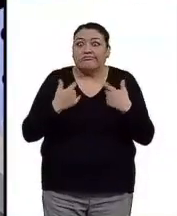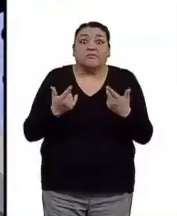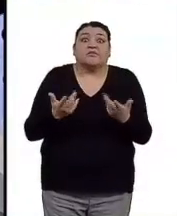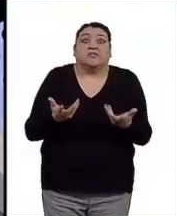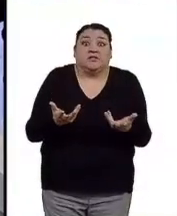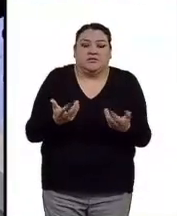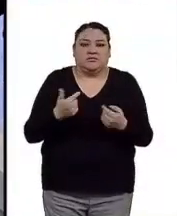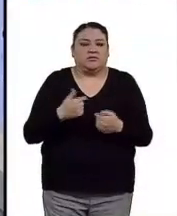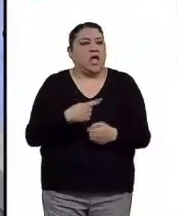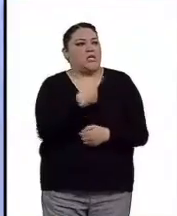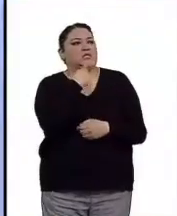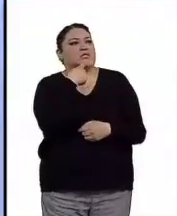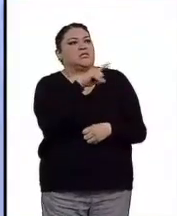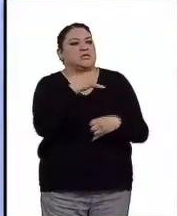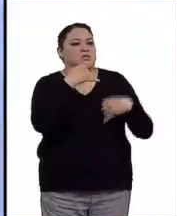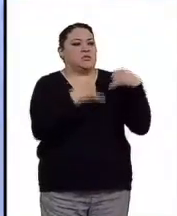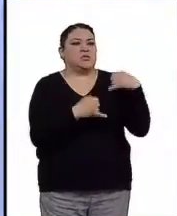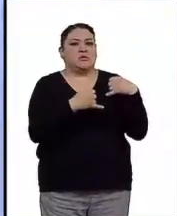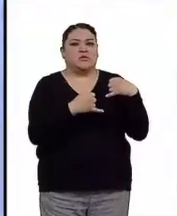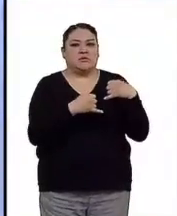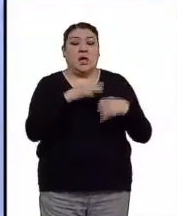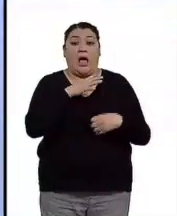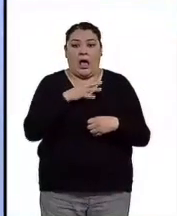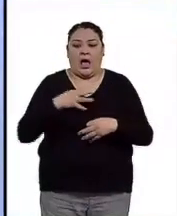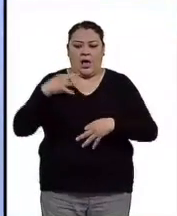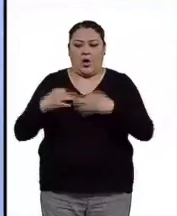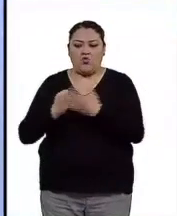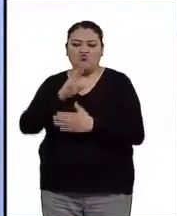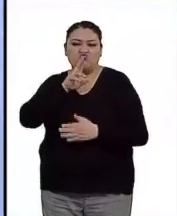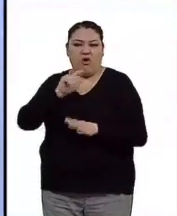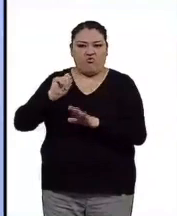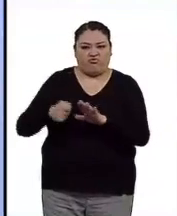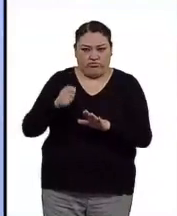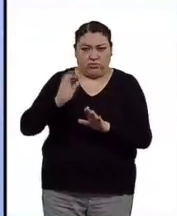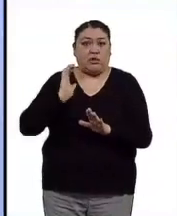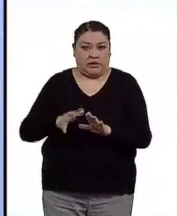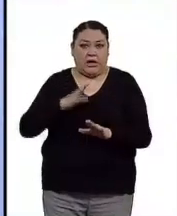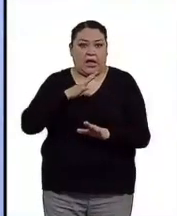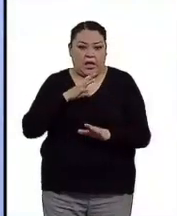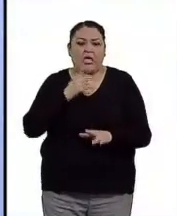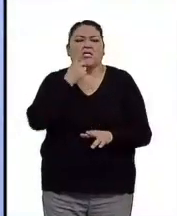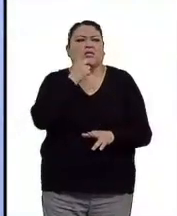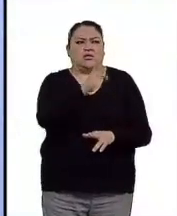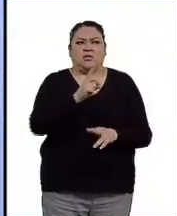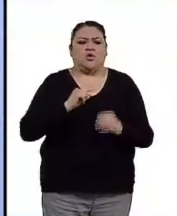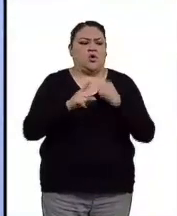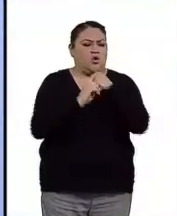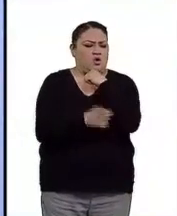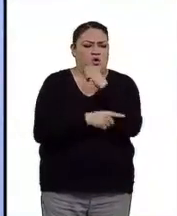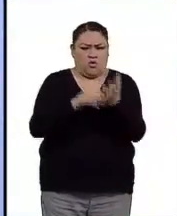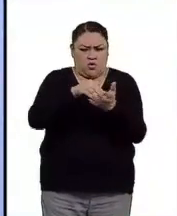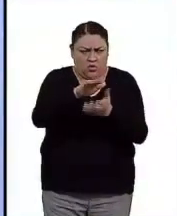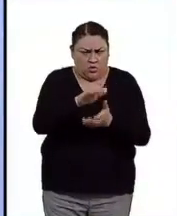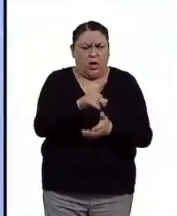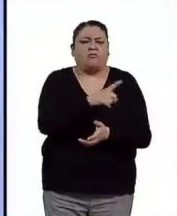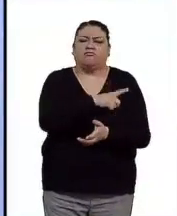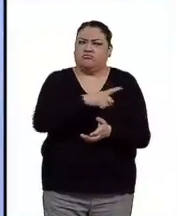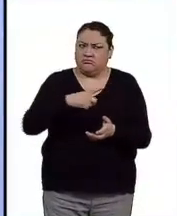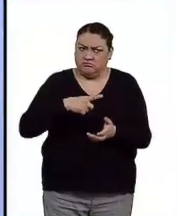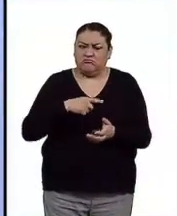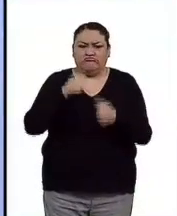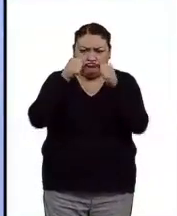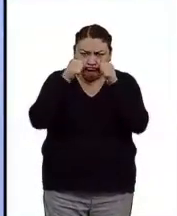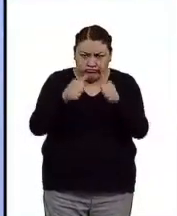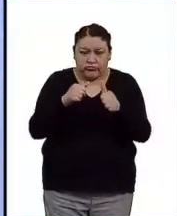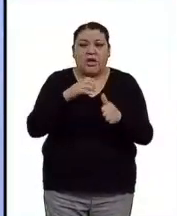una demanda por despido, tenemos el criterio de la Corte, que ya considera discriminatorio y que obliga a juzgar con perspectiva de género, ¿no?, con